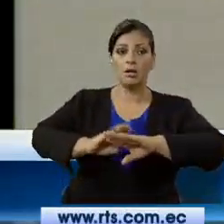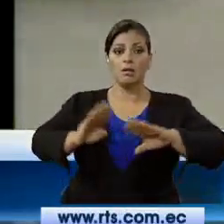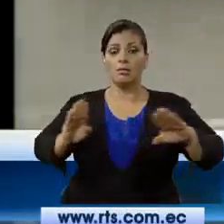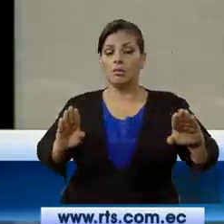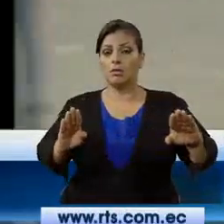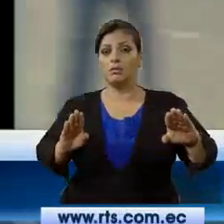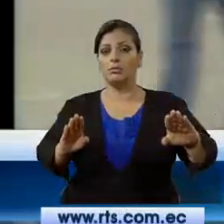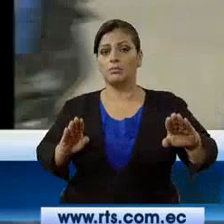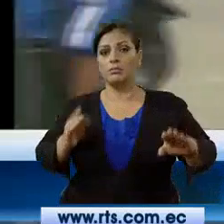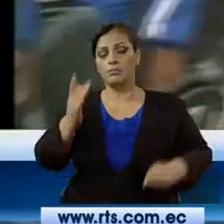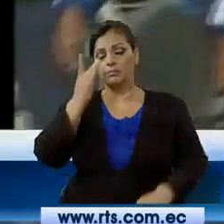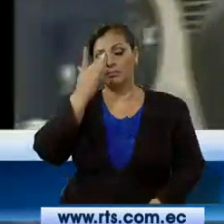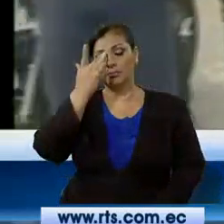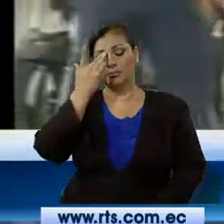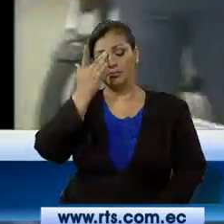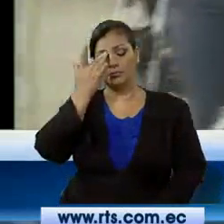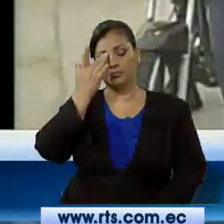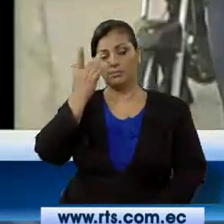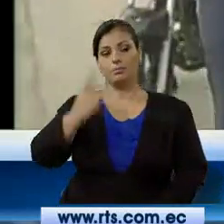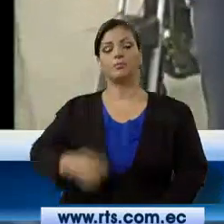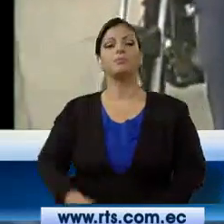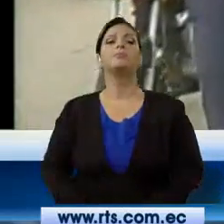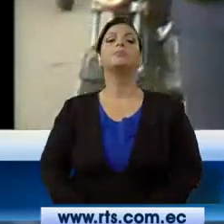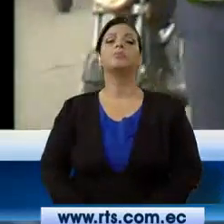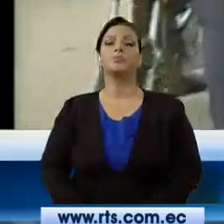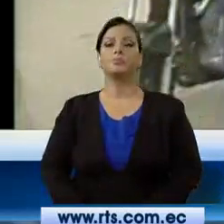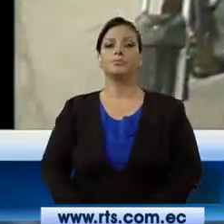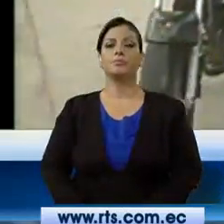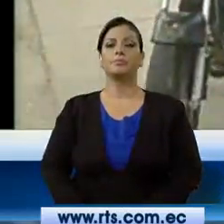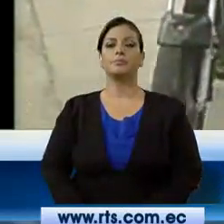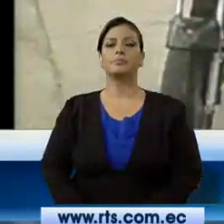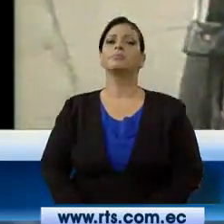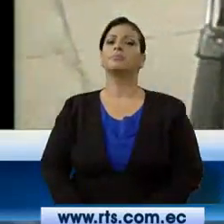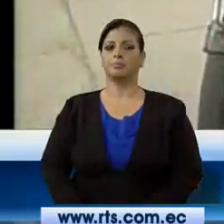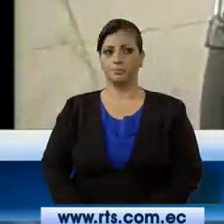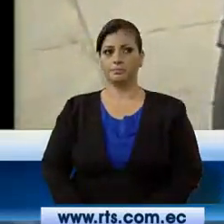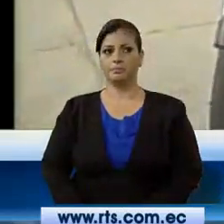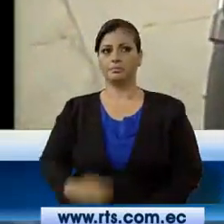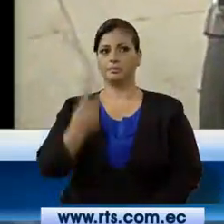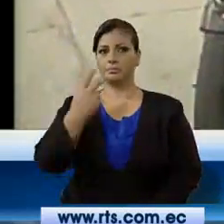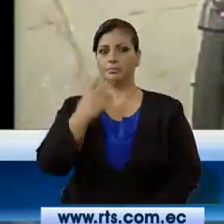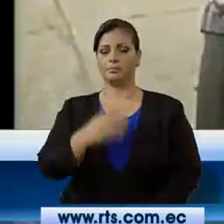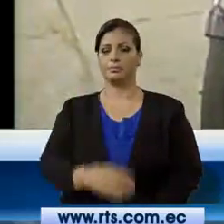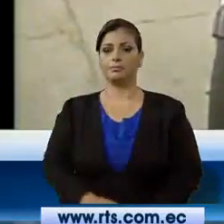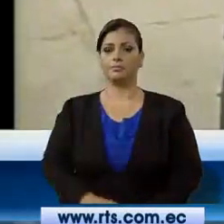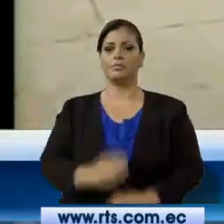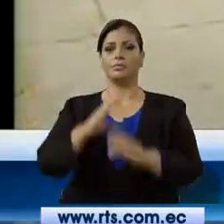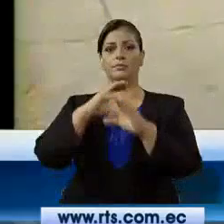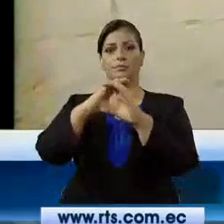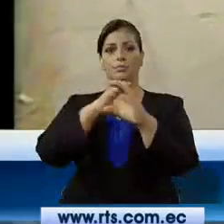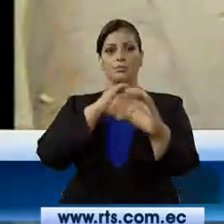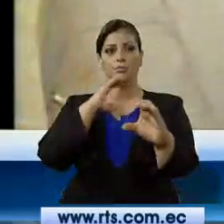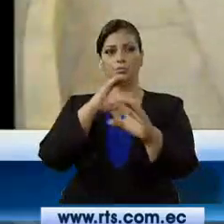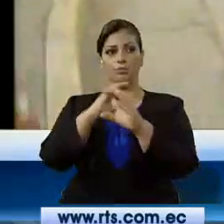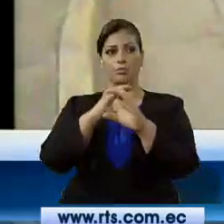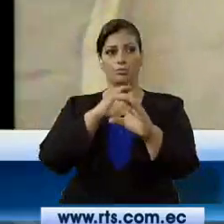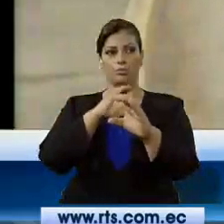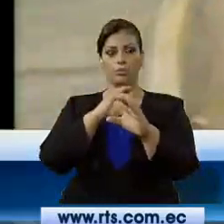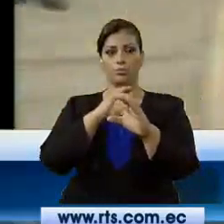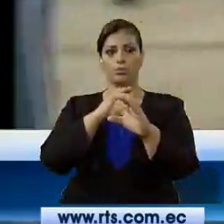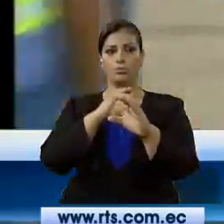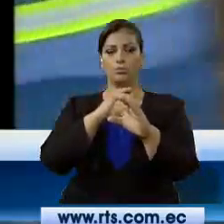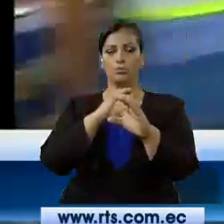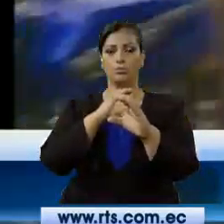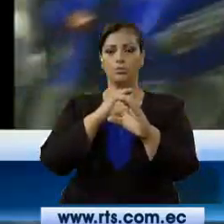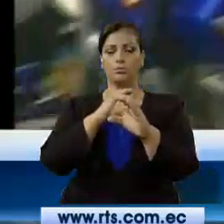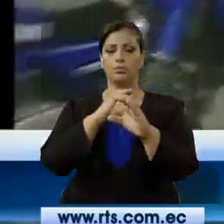las motocicletas y también los vehículos que están haciendo transporte de escolares que no están legalmente autorizados para hacerlo. ¿Los pasos